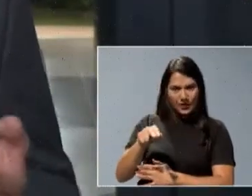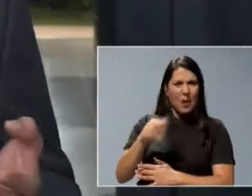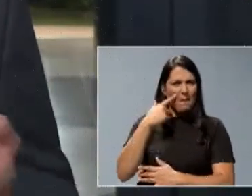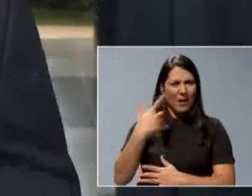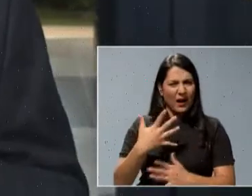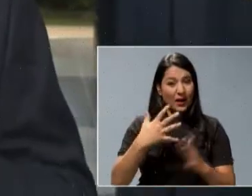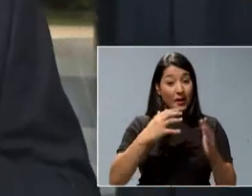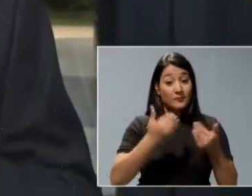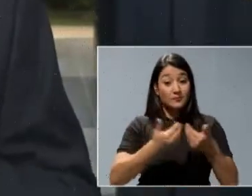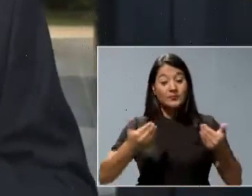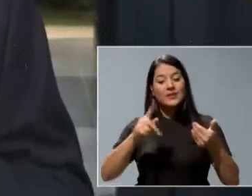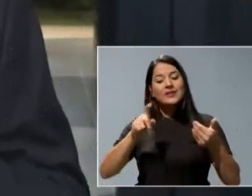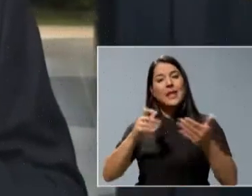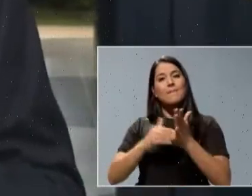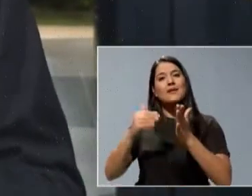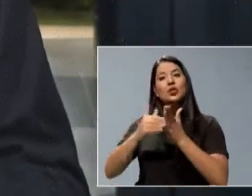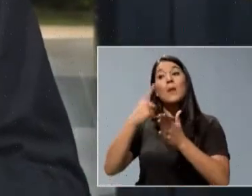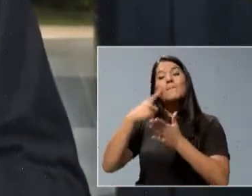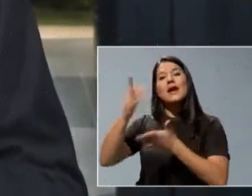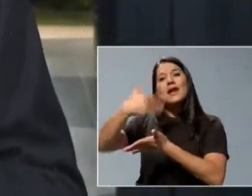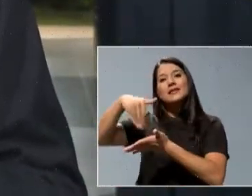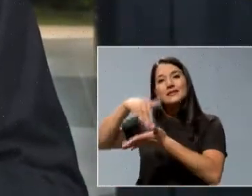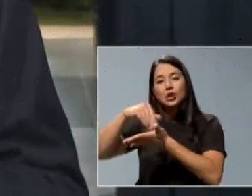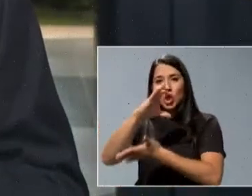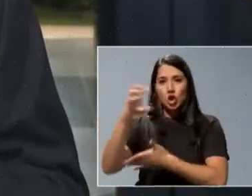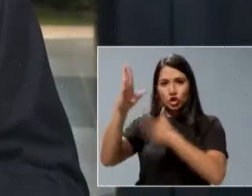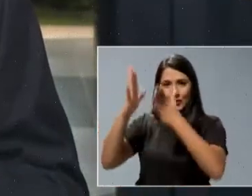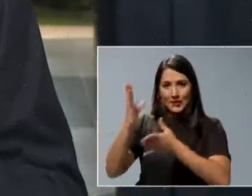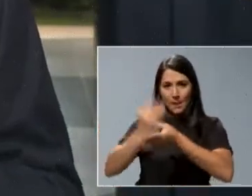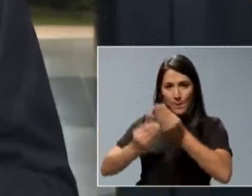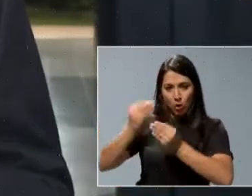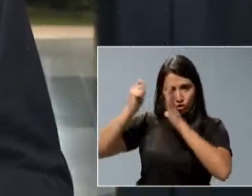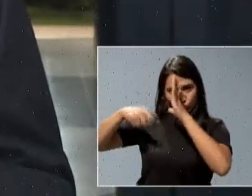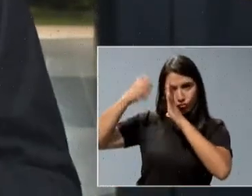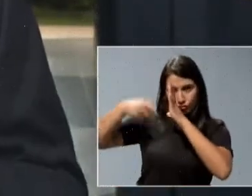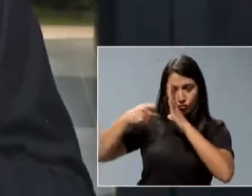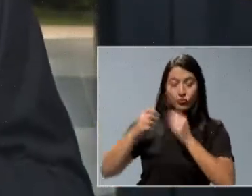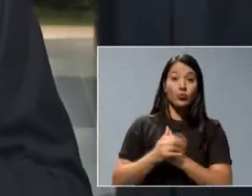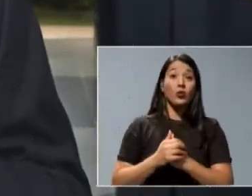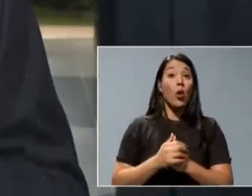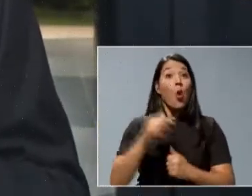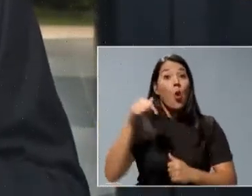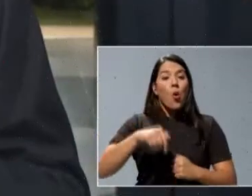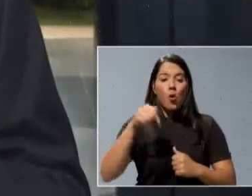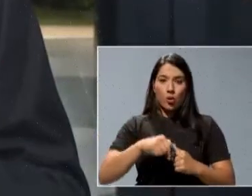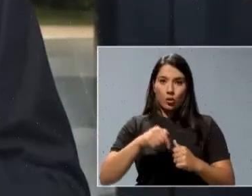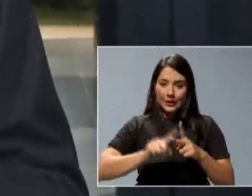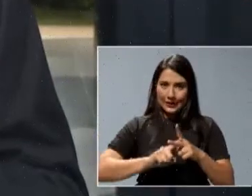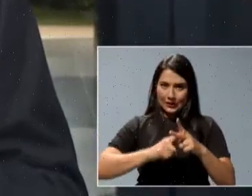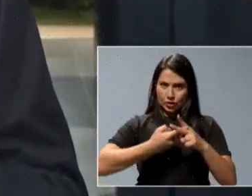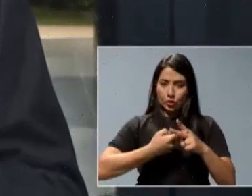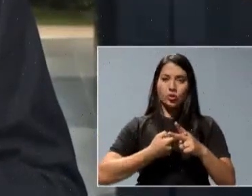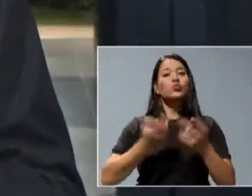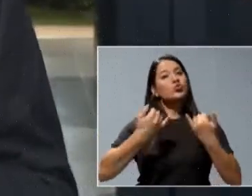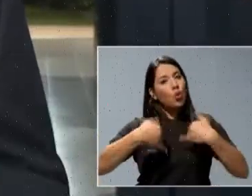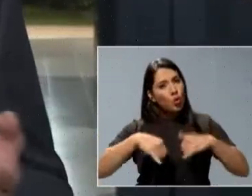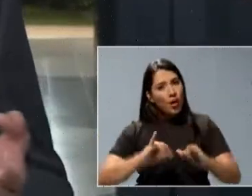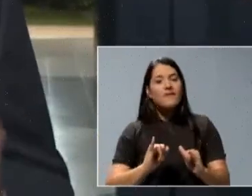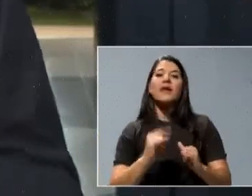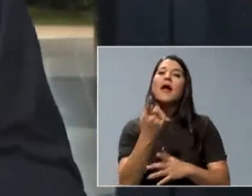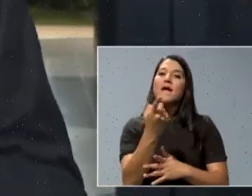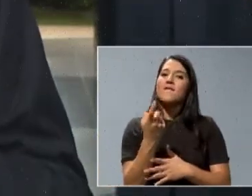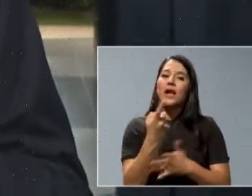Centro Costarricense de Producción Cinematográfica. Incluso hoy en el arranque, esto apenas se inicia, tiene que conocerse dos informes,